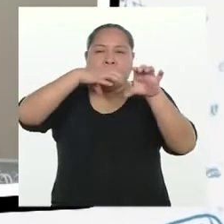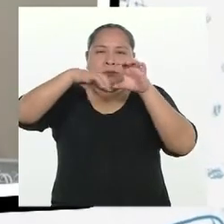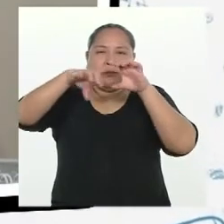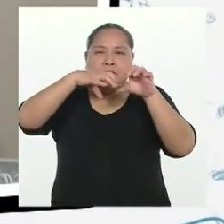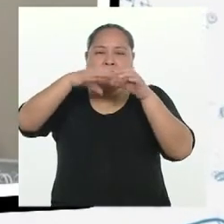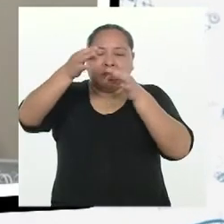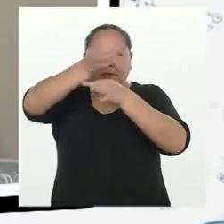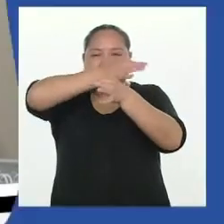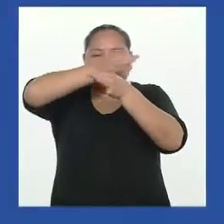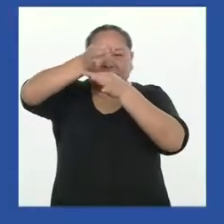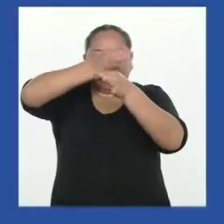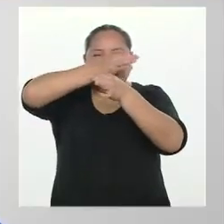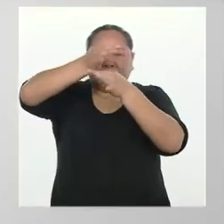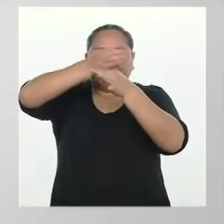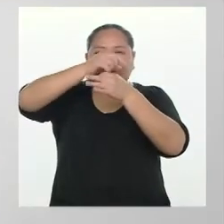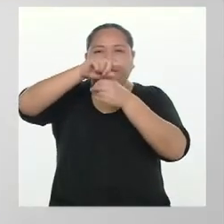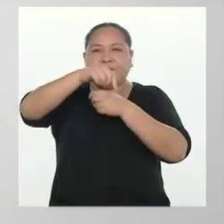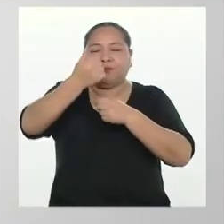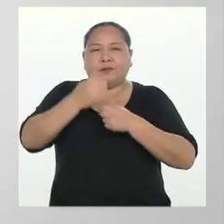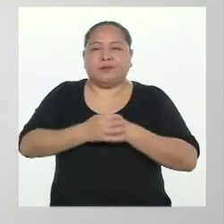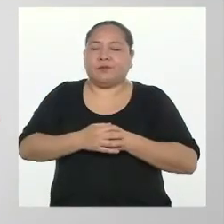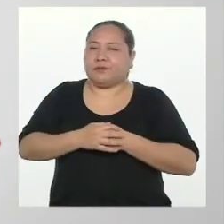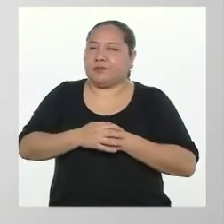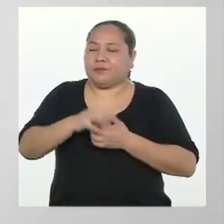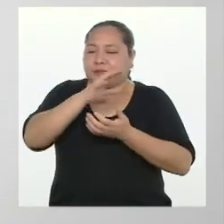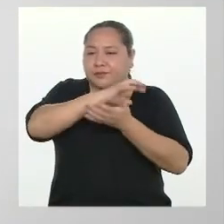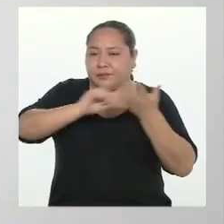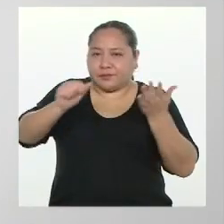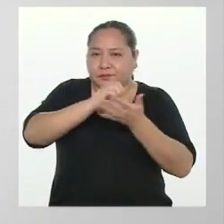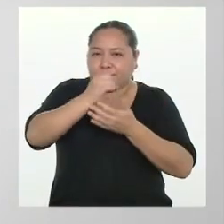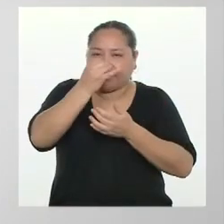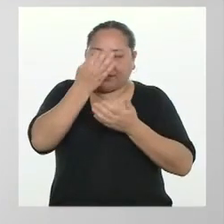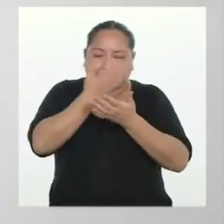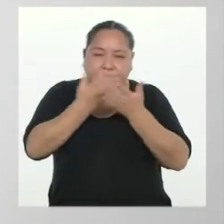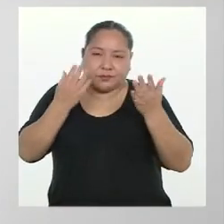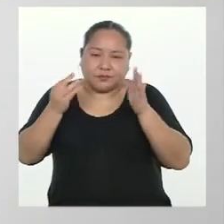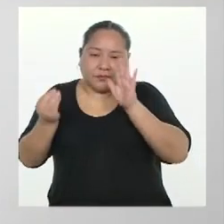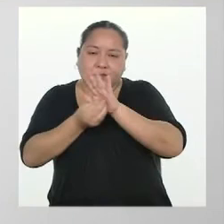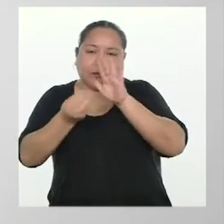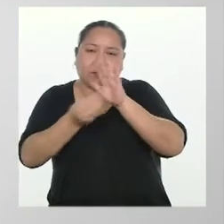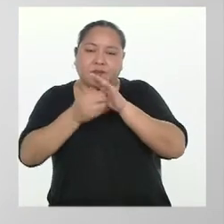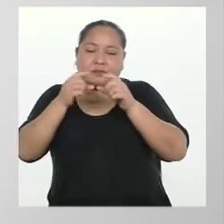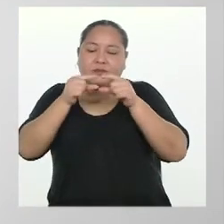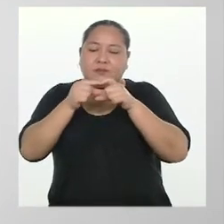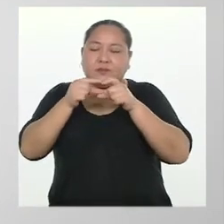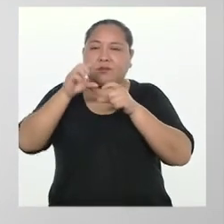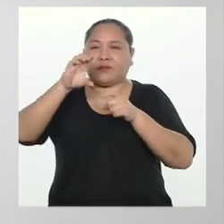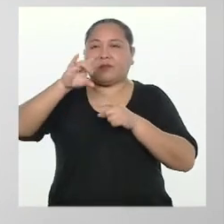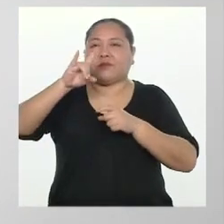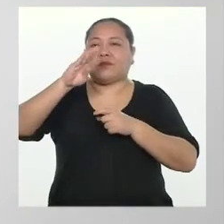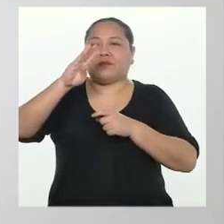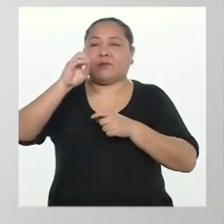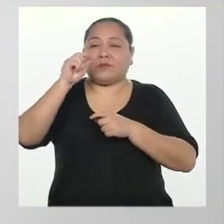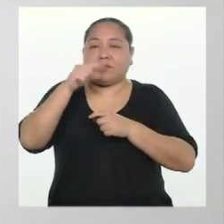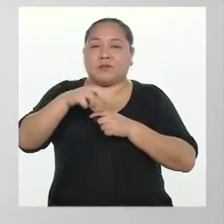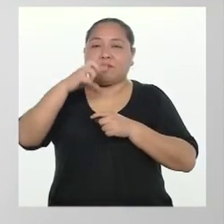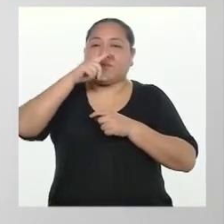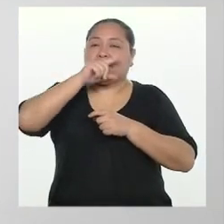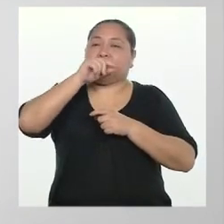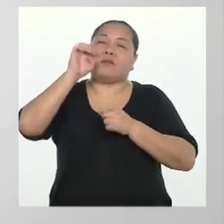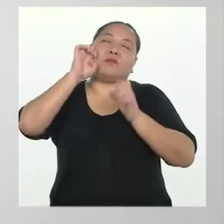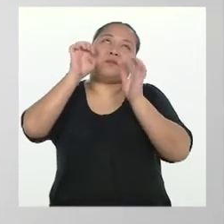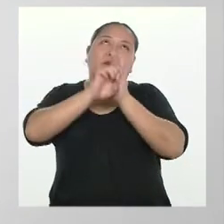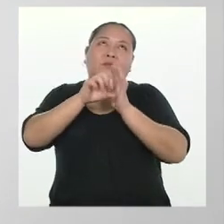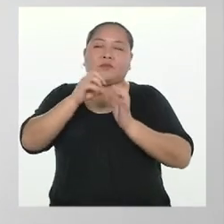podrían reemplazar por otros? Para eliminar algunos componentes adicionales del cubito de pollo, como el